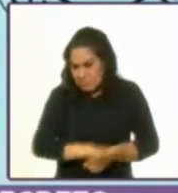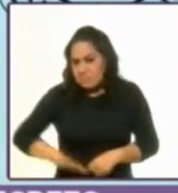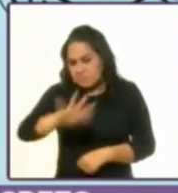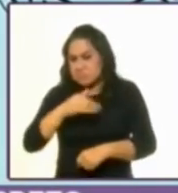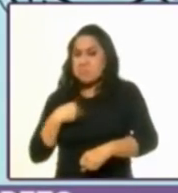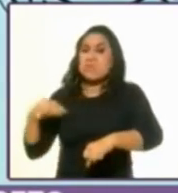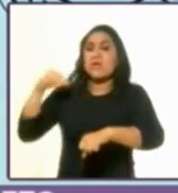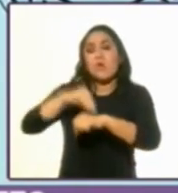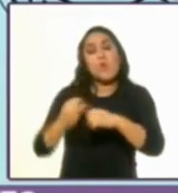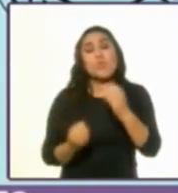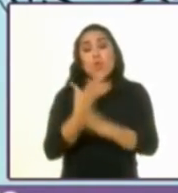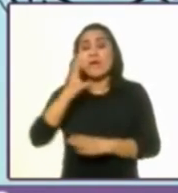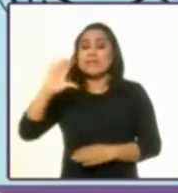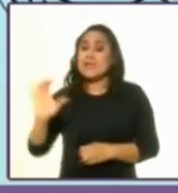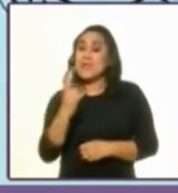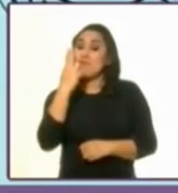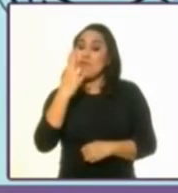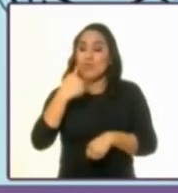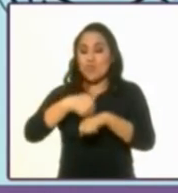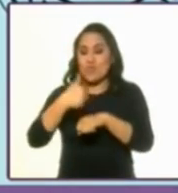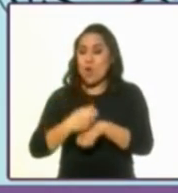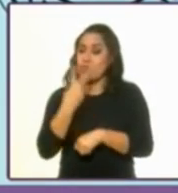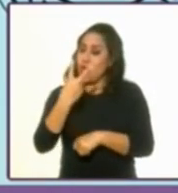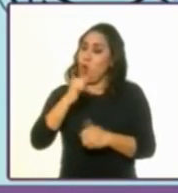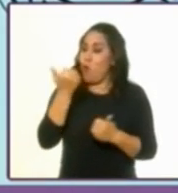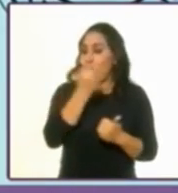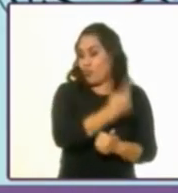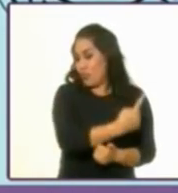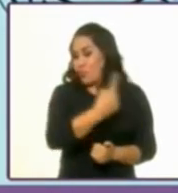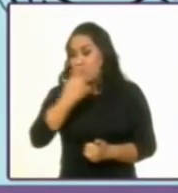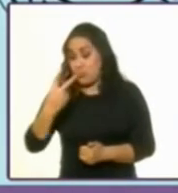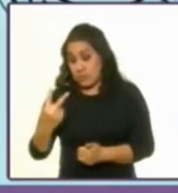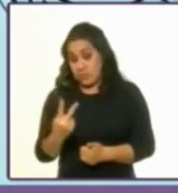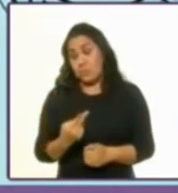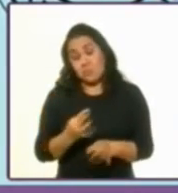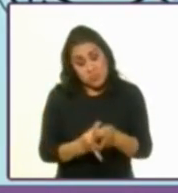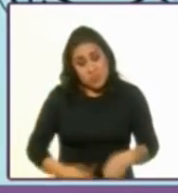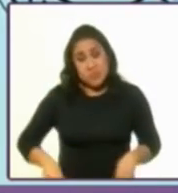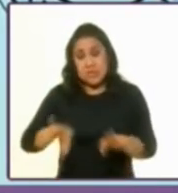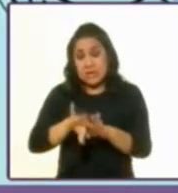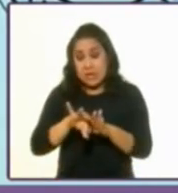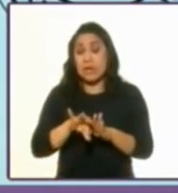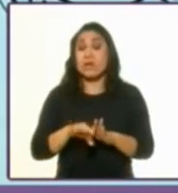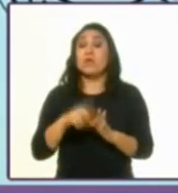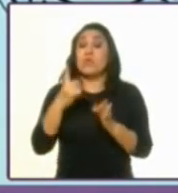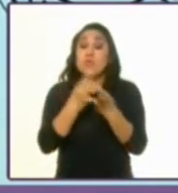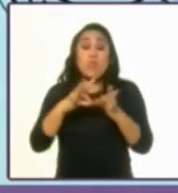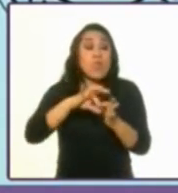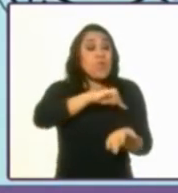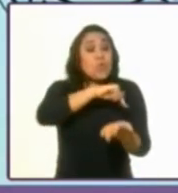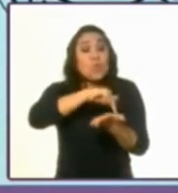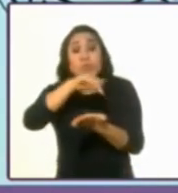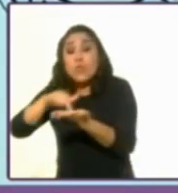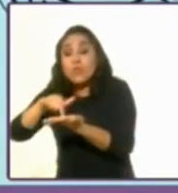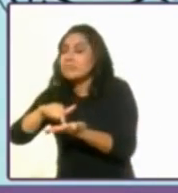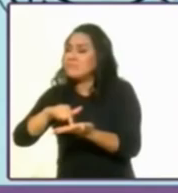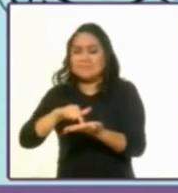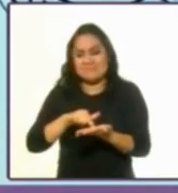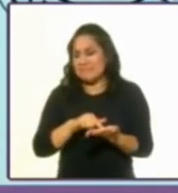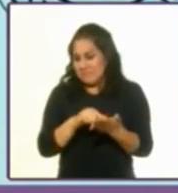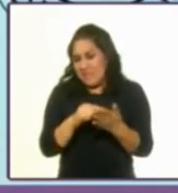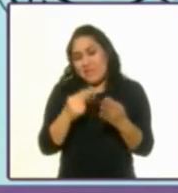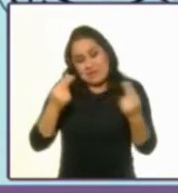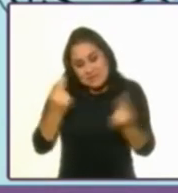universitaria número 2 es muy importante no sólo se trata de que haya espacio para la educación se trata de traer todas